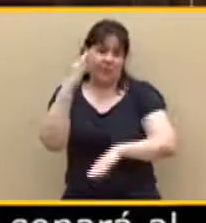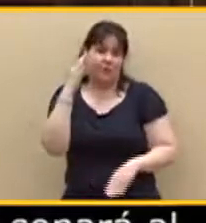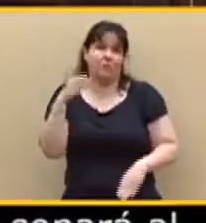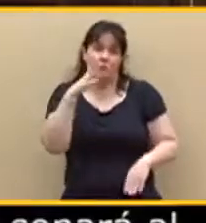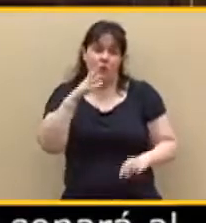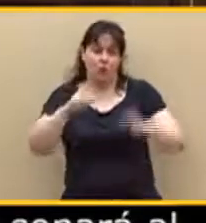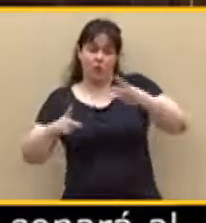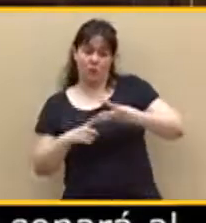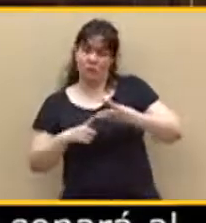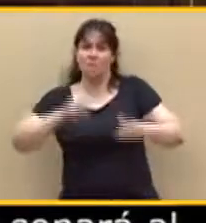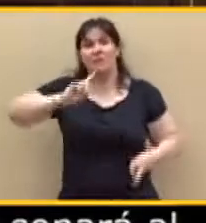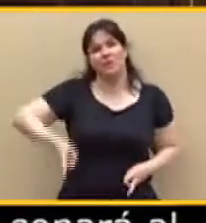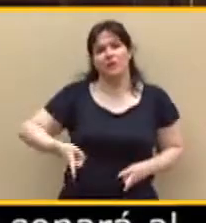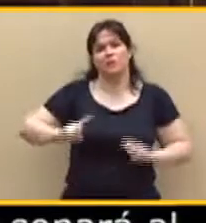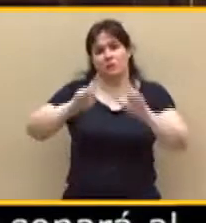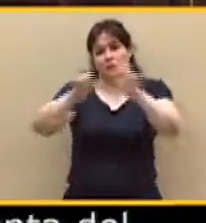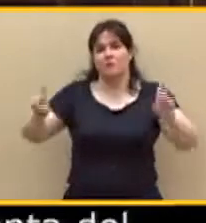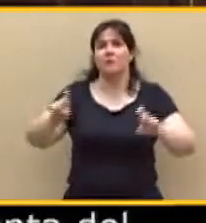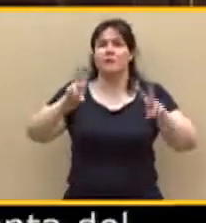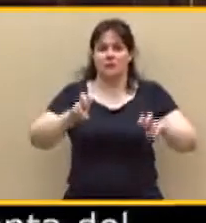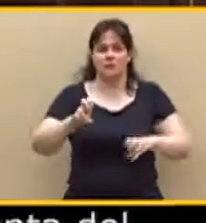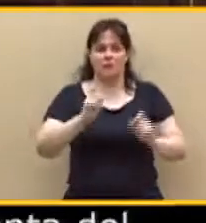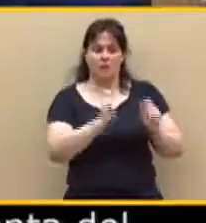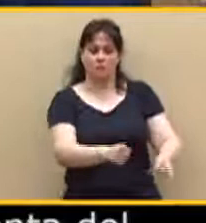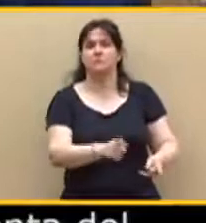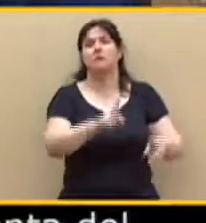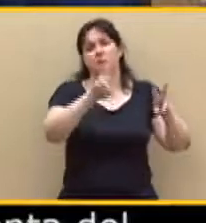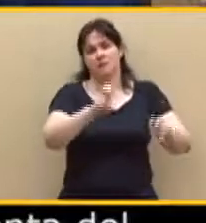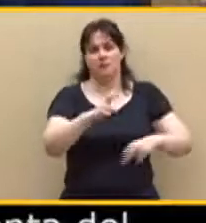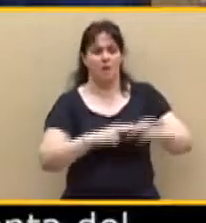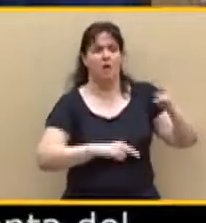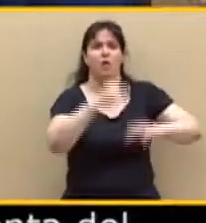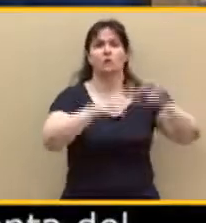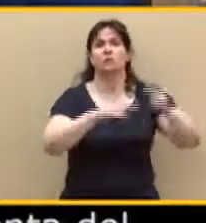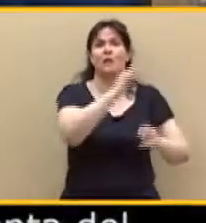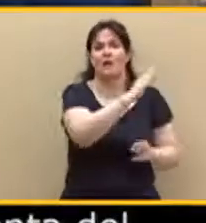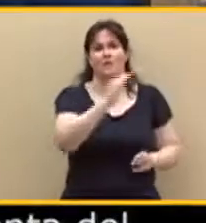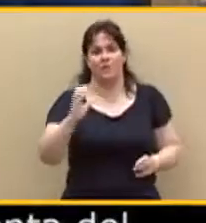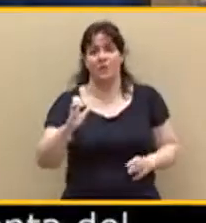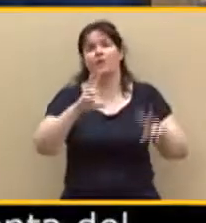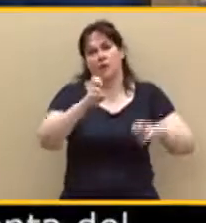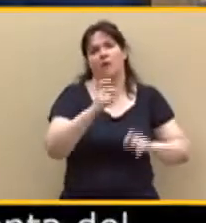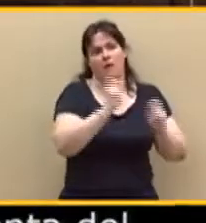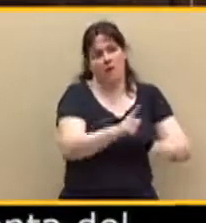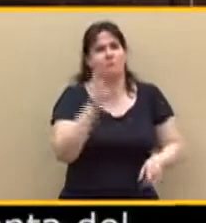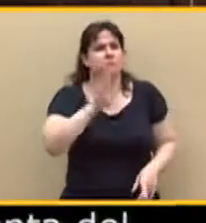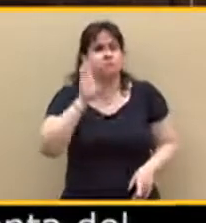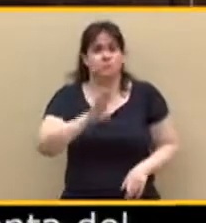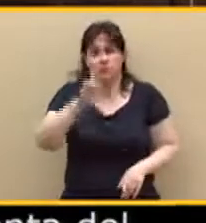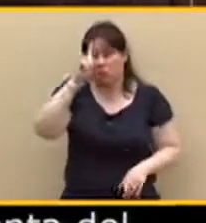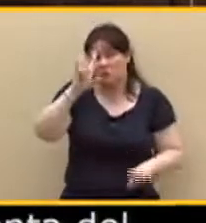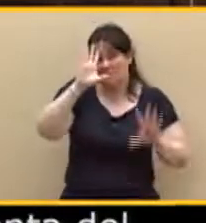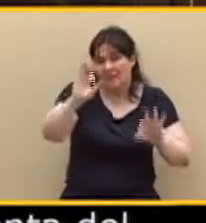empresa cuando se hicieron concesiones fraudulentas a la constructora FCC. No sé si les parece a ustedes esto serio y sensato.